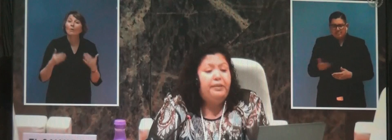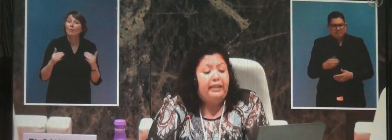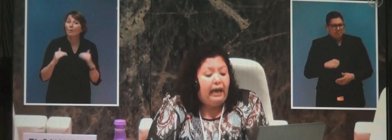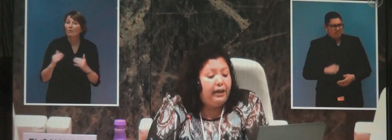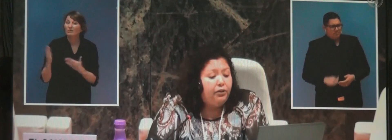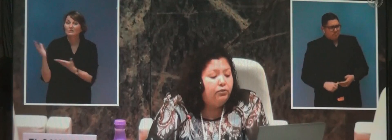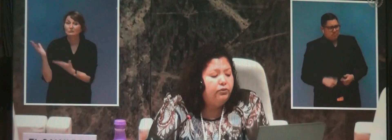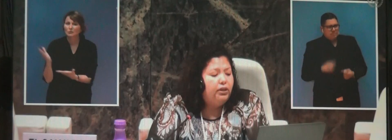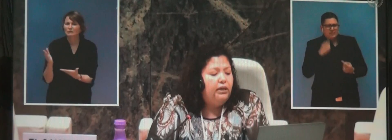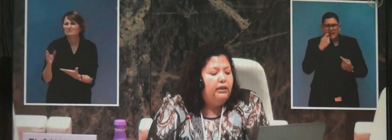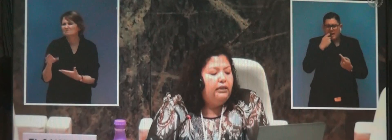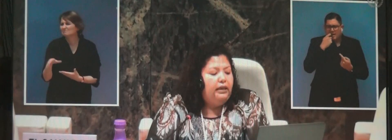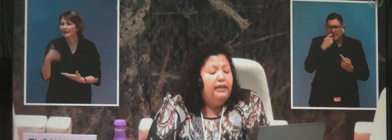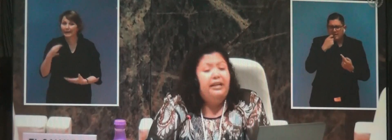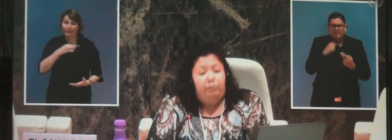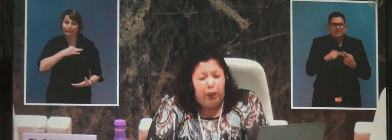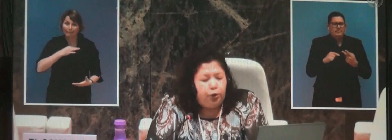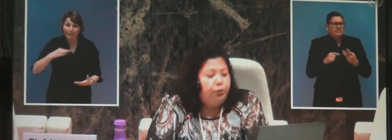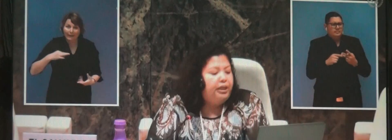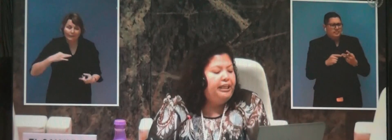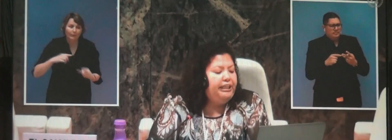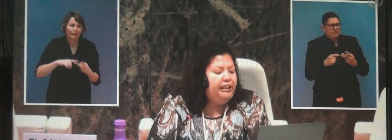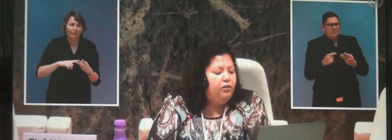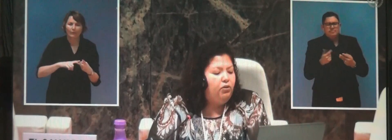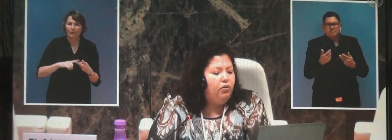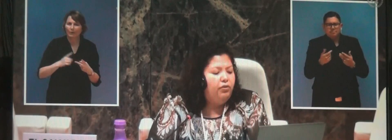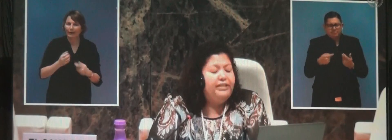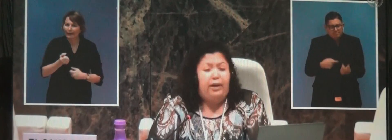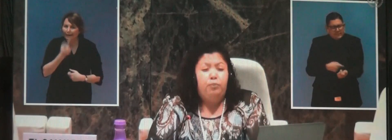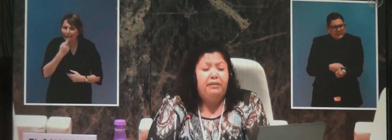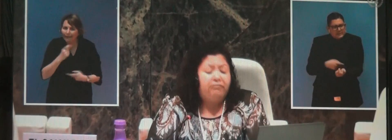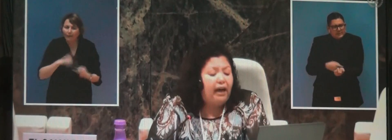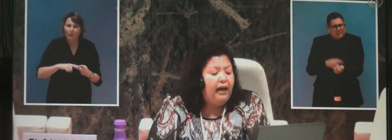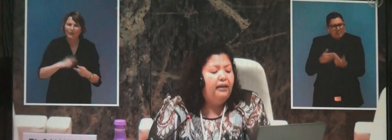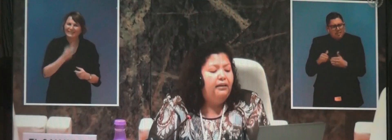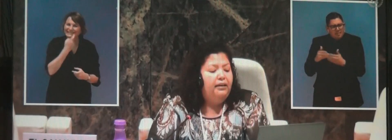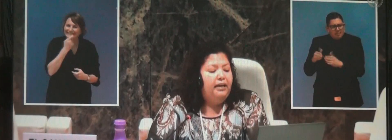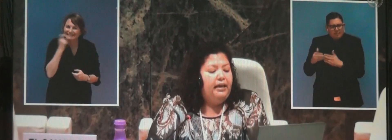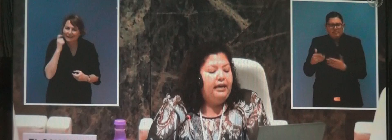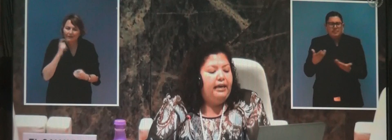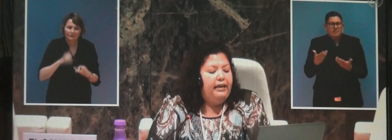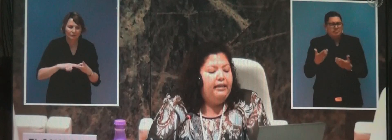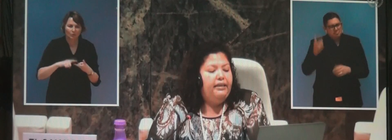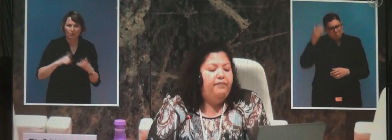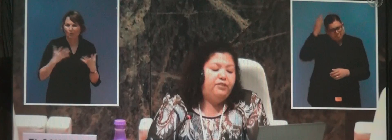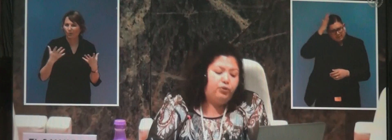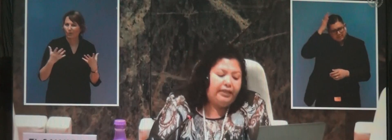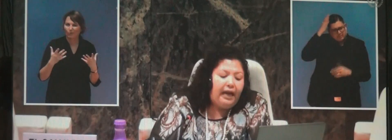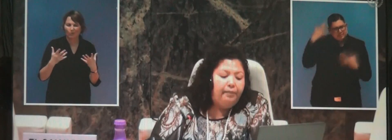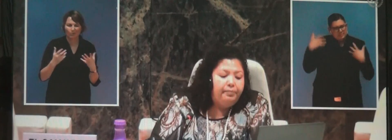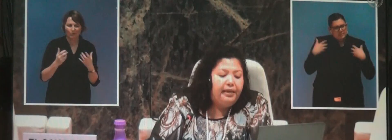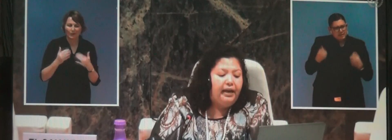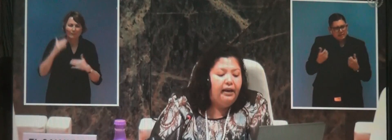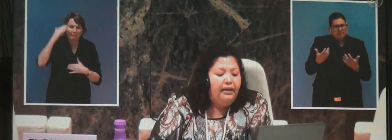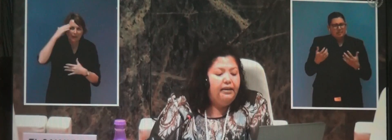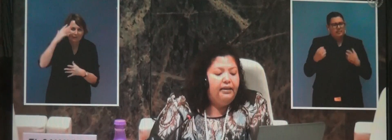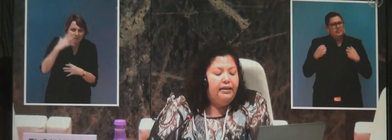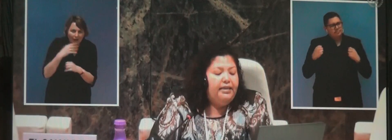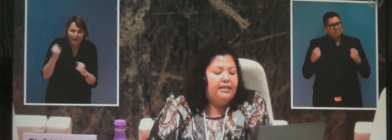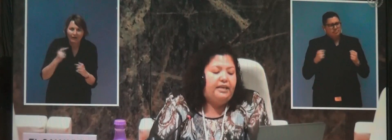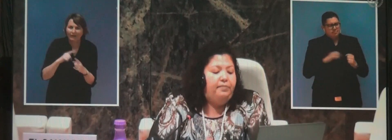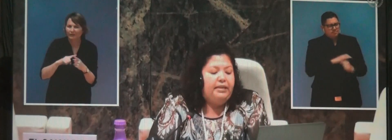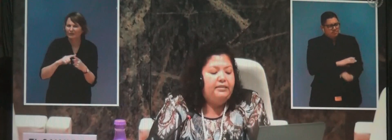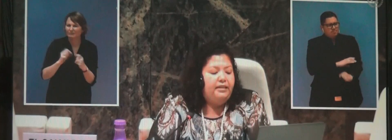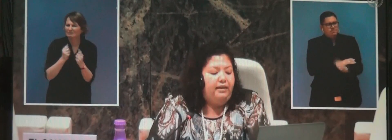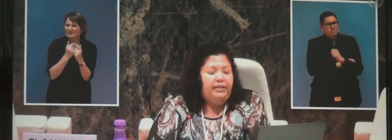quirúrgicos, hospitalarios, de laboratorio clínico, de salud mental, en fisioterapia